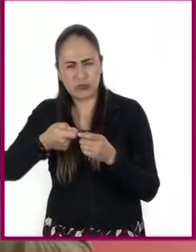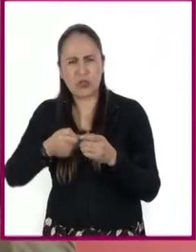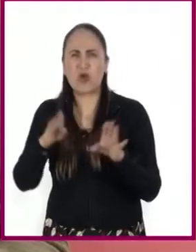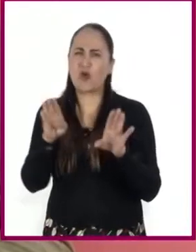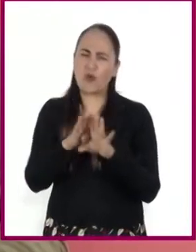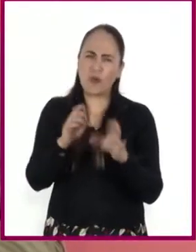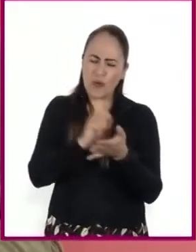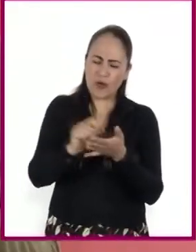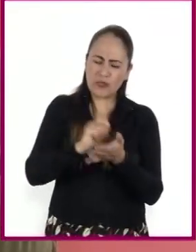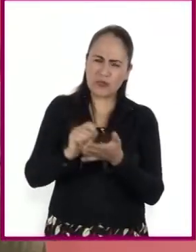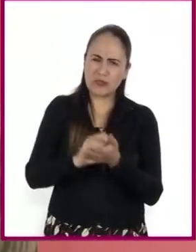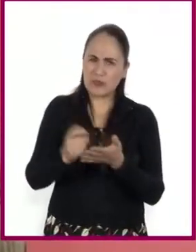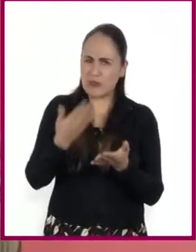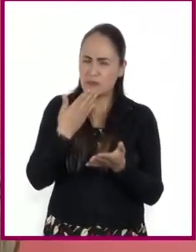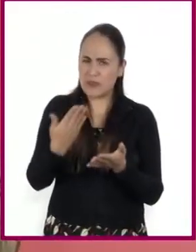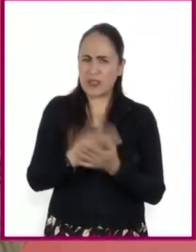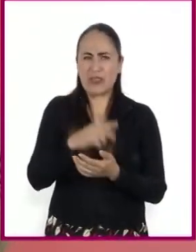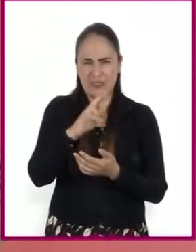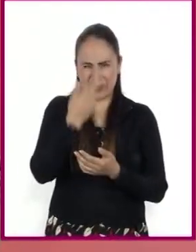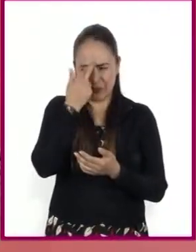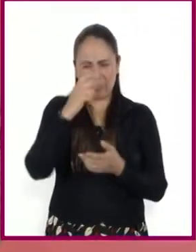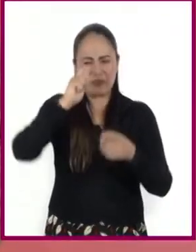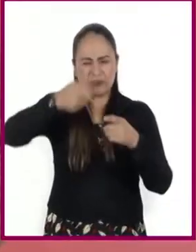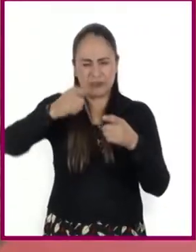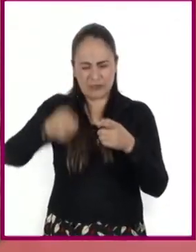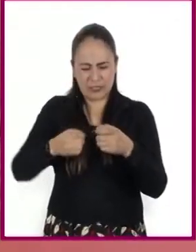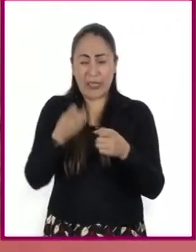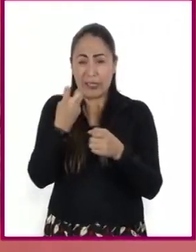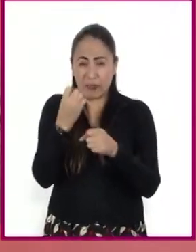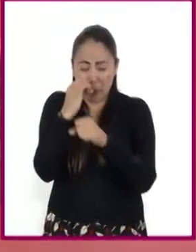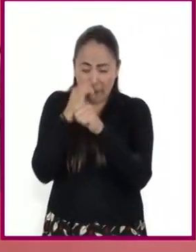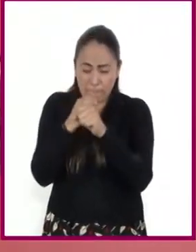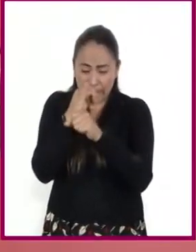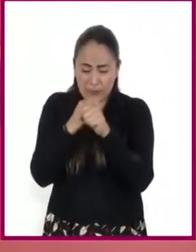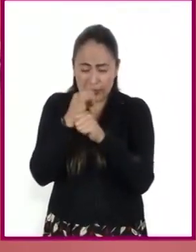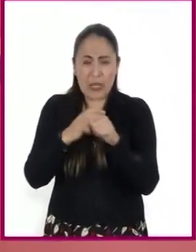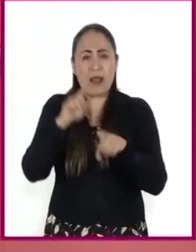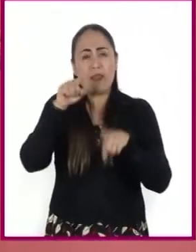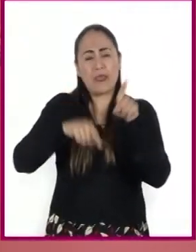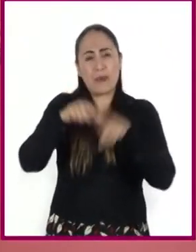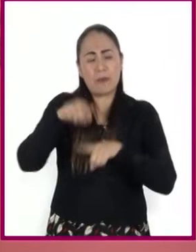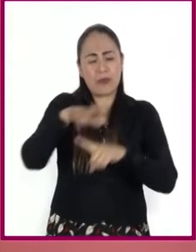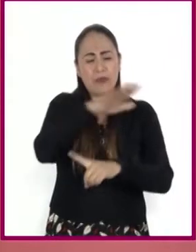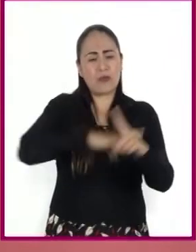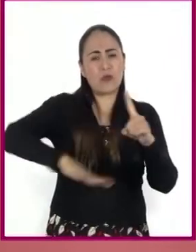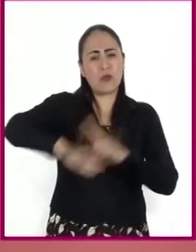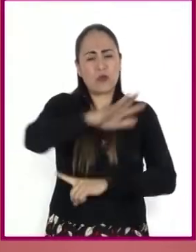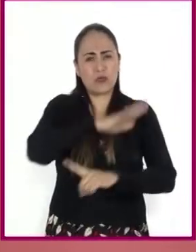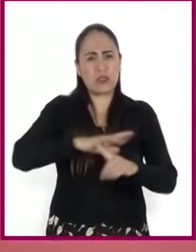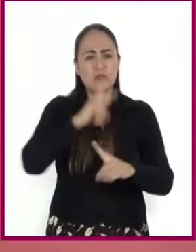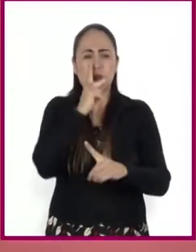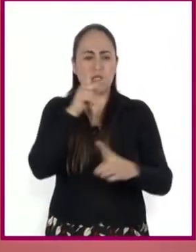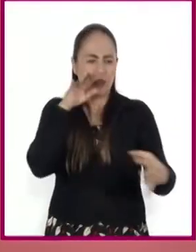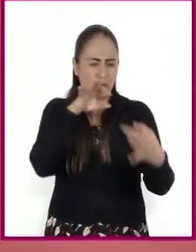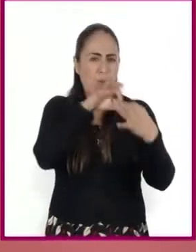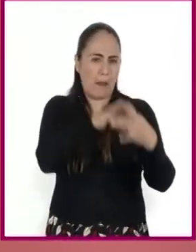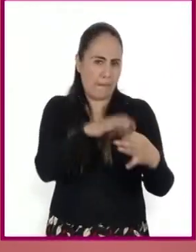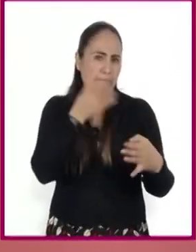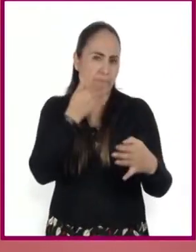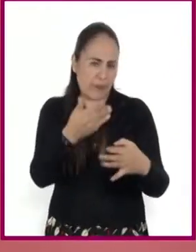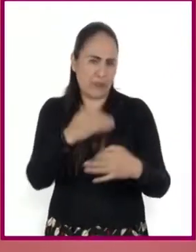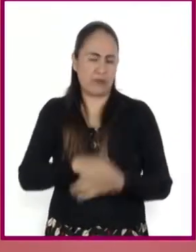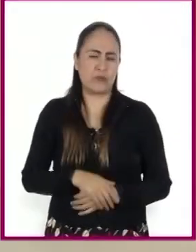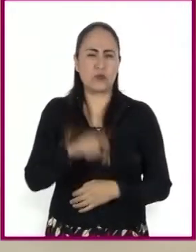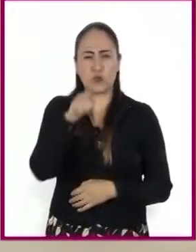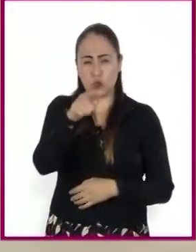significados son el resultado de una investigación y que dependen del contexto en que utilicemos la palabra. ¿Qué te parece si para